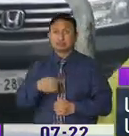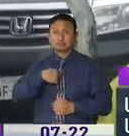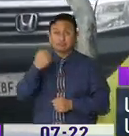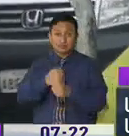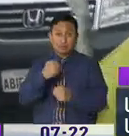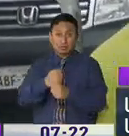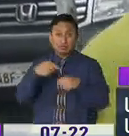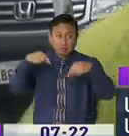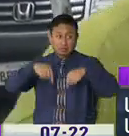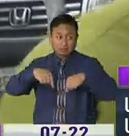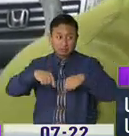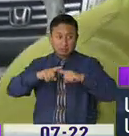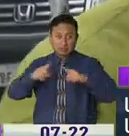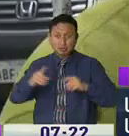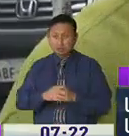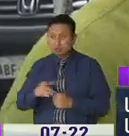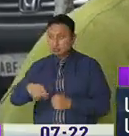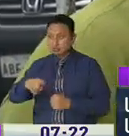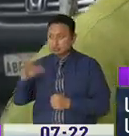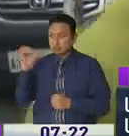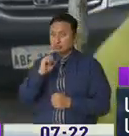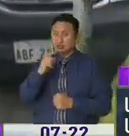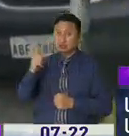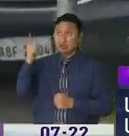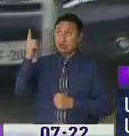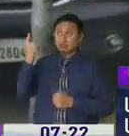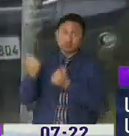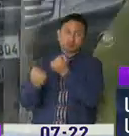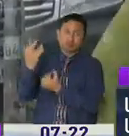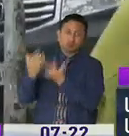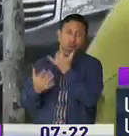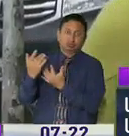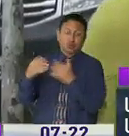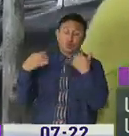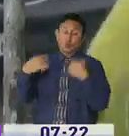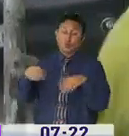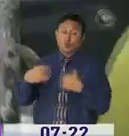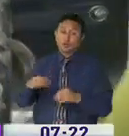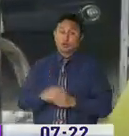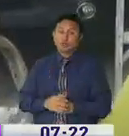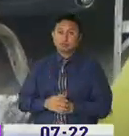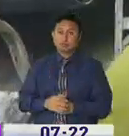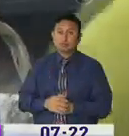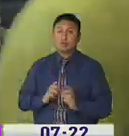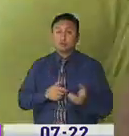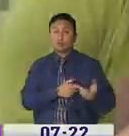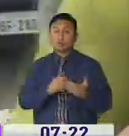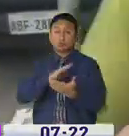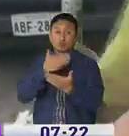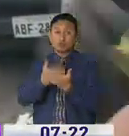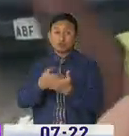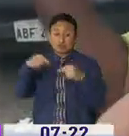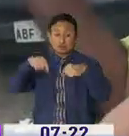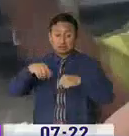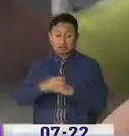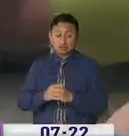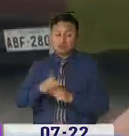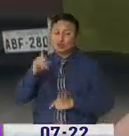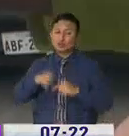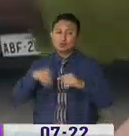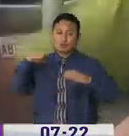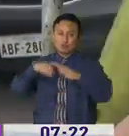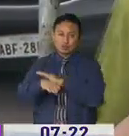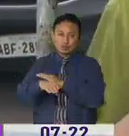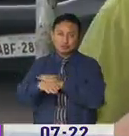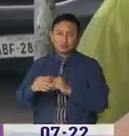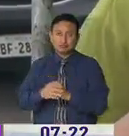que ya estaba la candela arriba, nada más nada. Llegó el cuerpo bombero, pero no pudieron entrar por acá por lo que no hubo chance, pero entraron por el edificio de ese